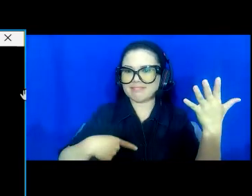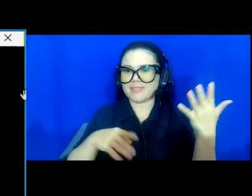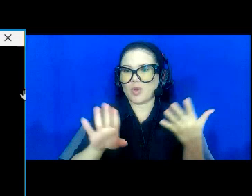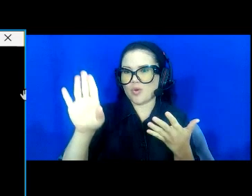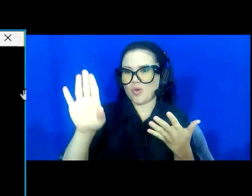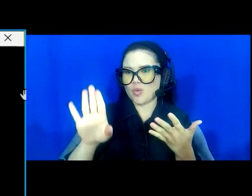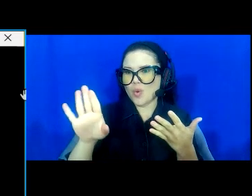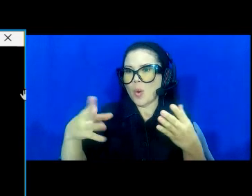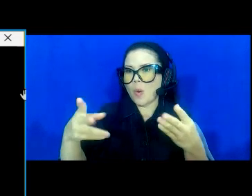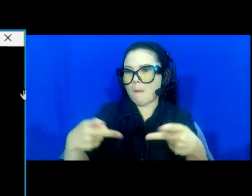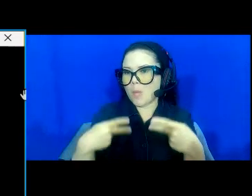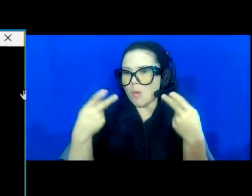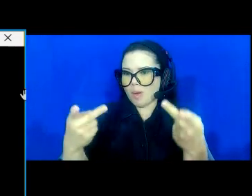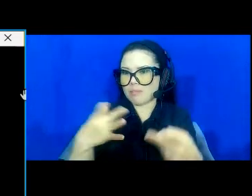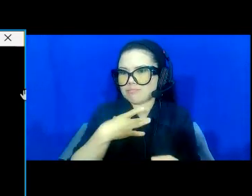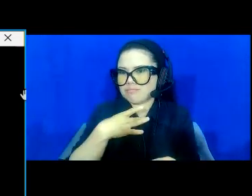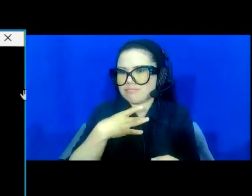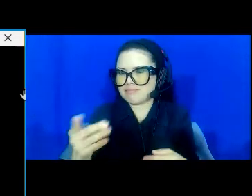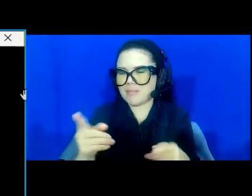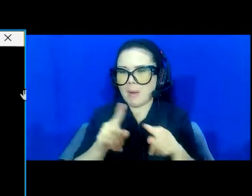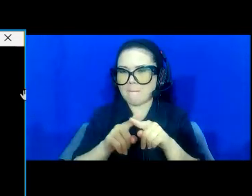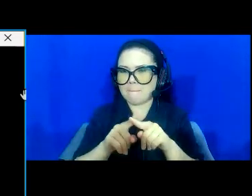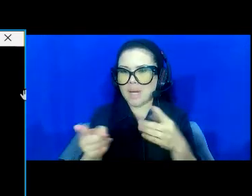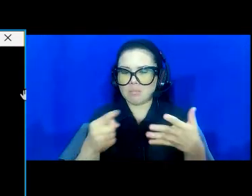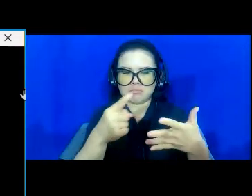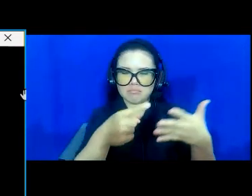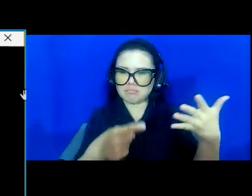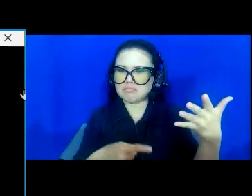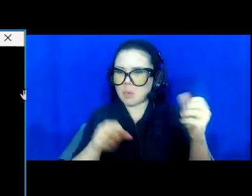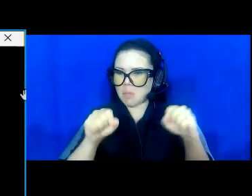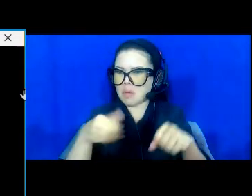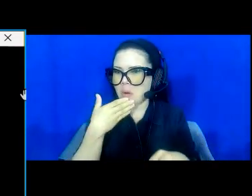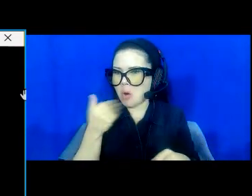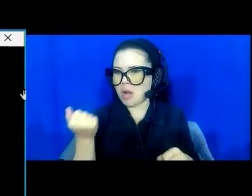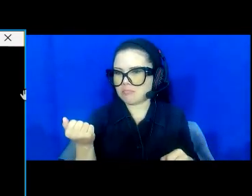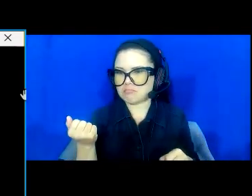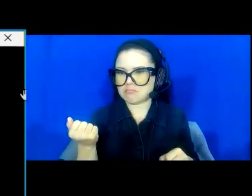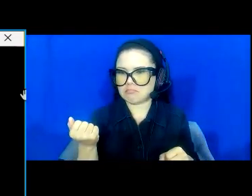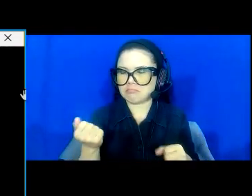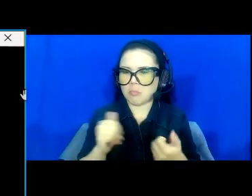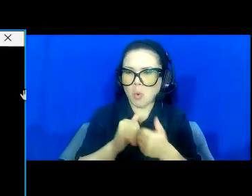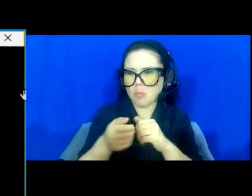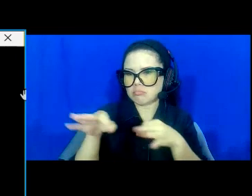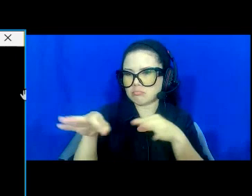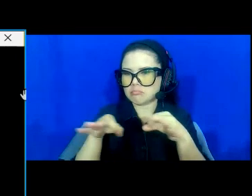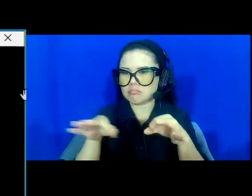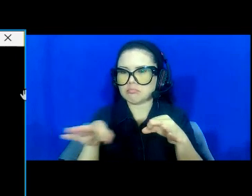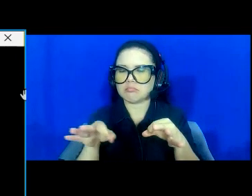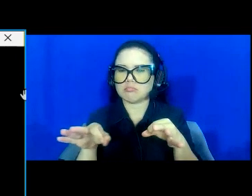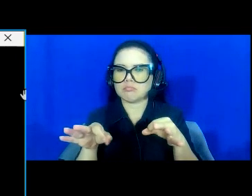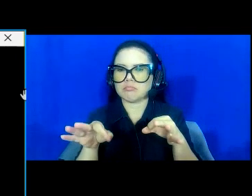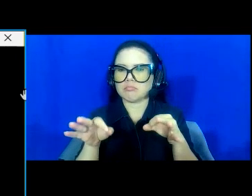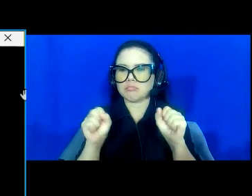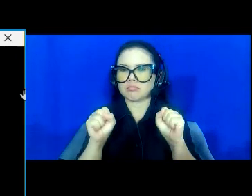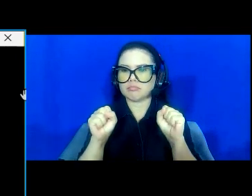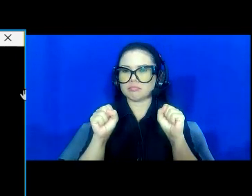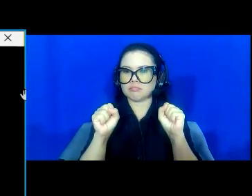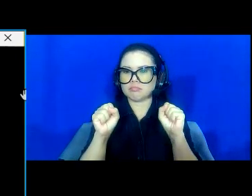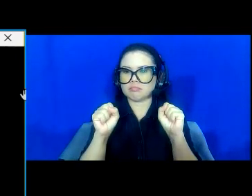pero creemos que estas áreas pueden ser fortalecidas de esta forma. Y un poco, ¿verdad?, poder darles